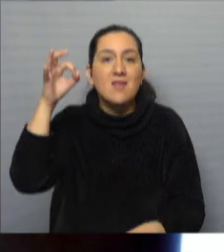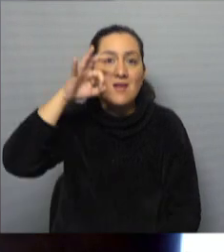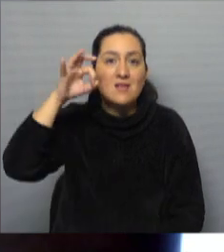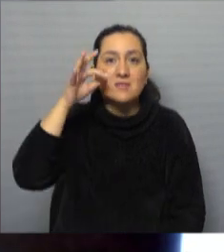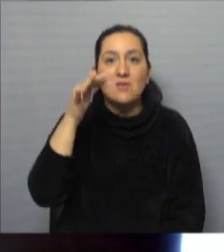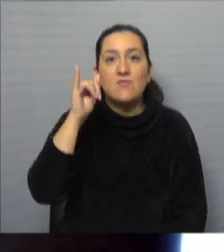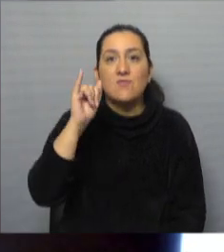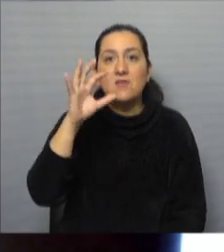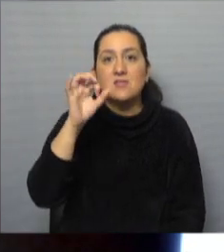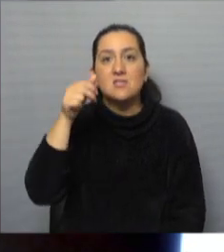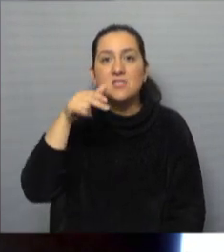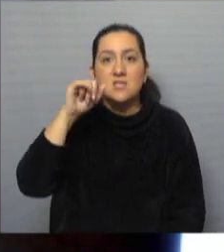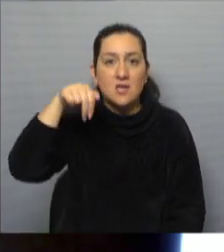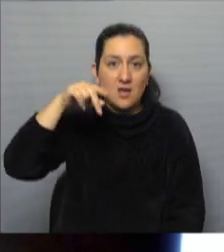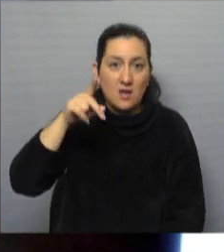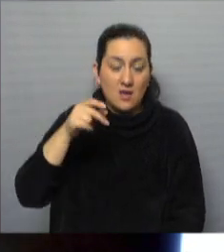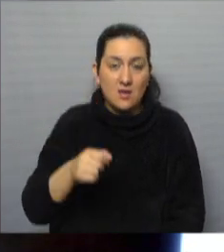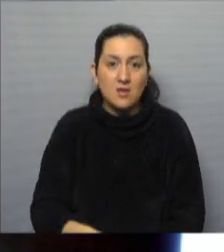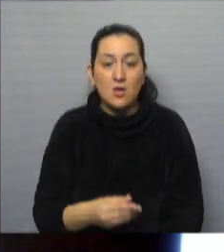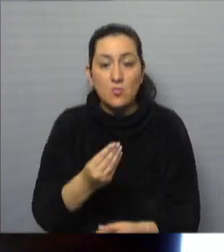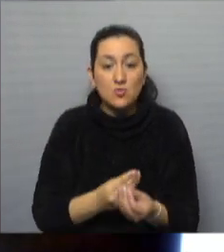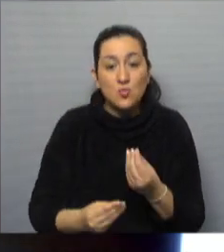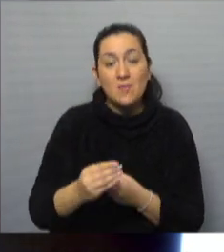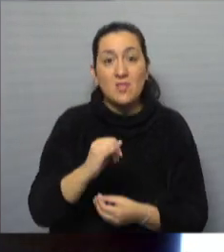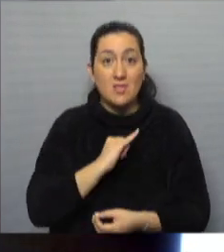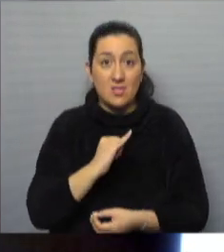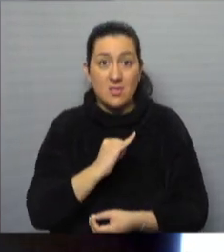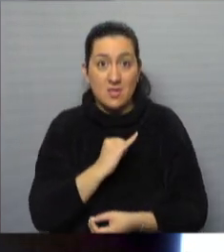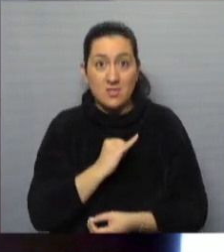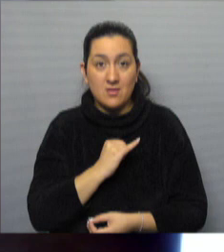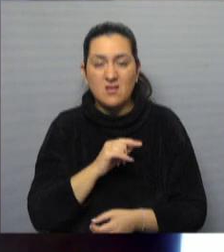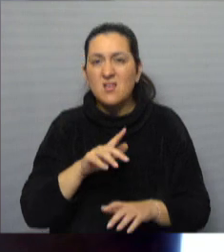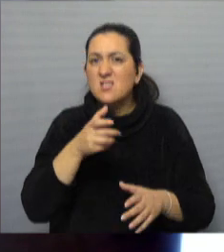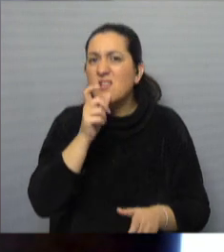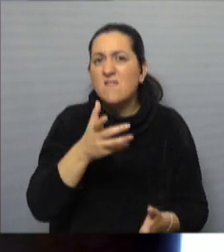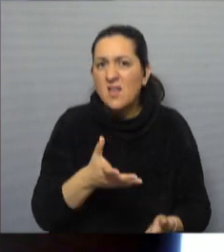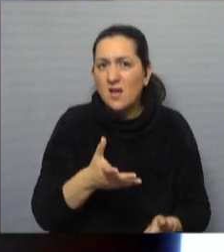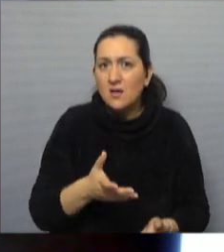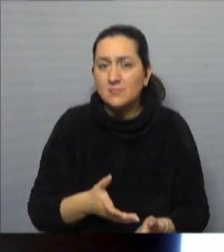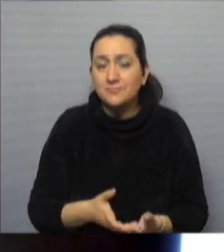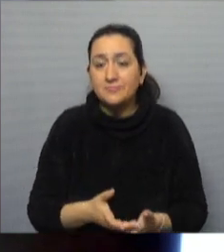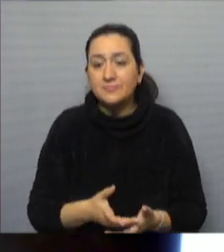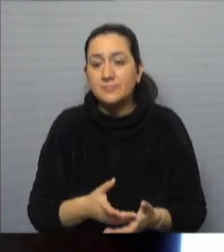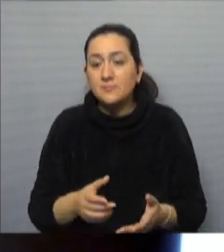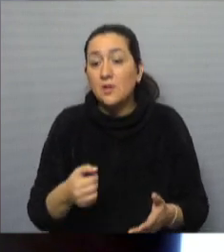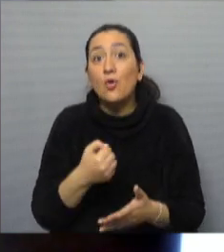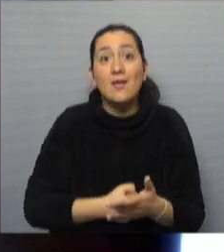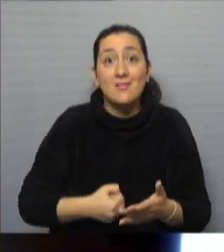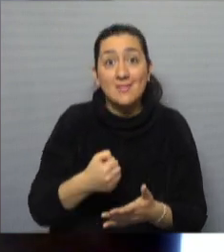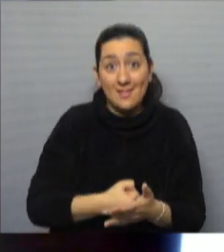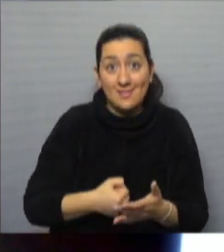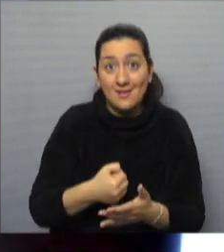que se define como suplantación de identidad al que nos referimos con esto que lo que se intenta hacer